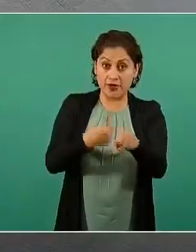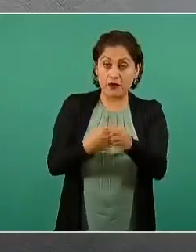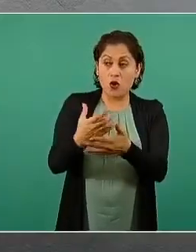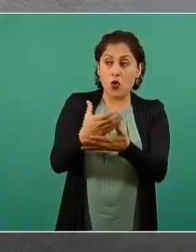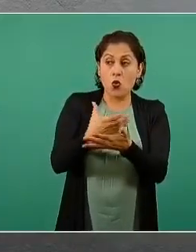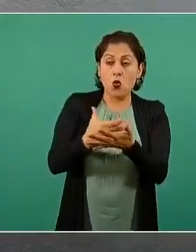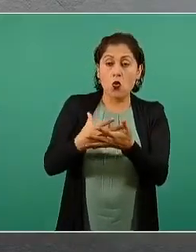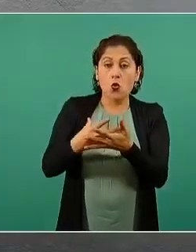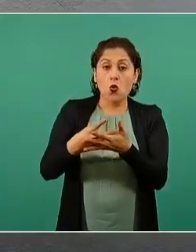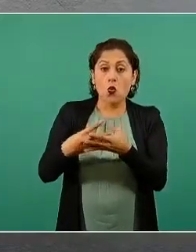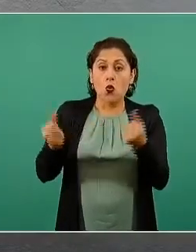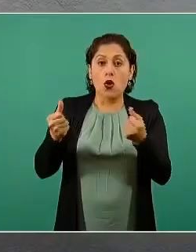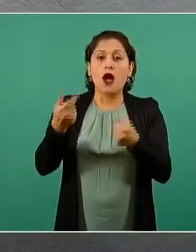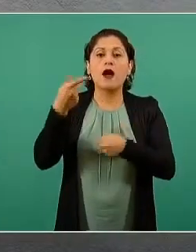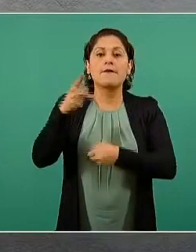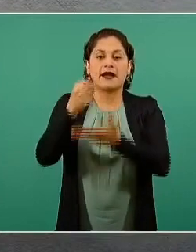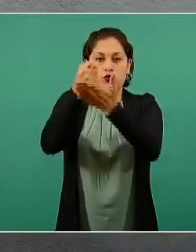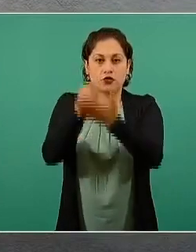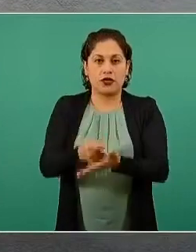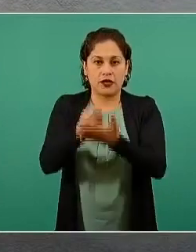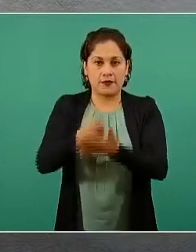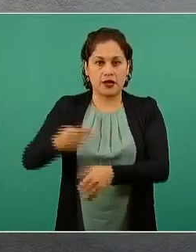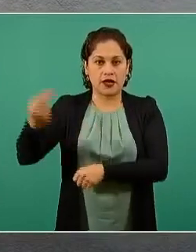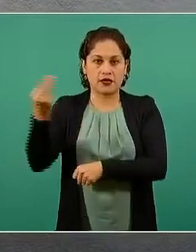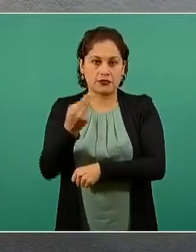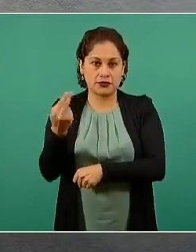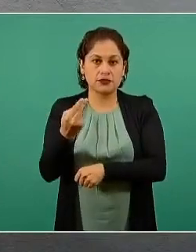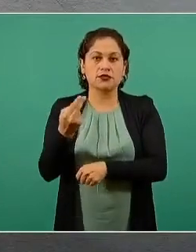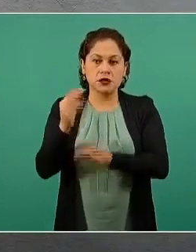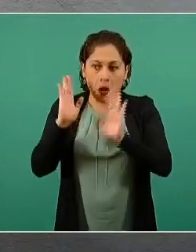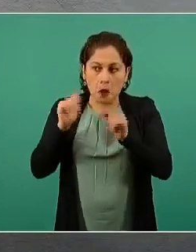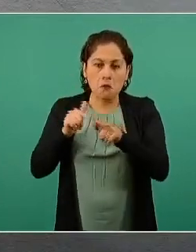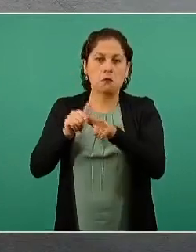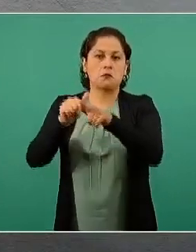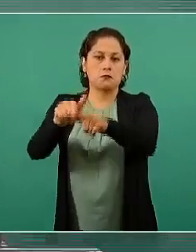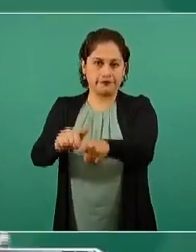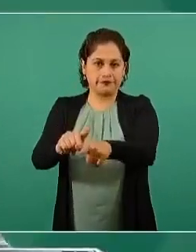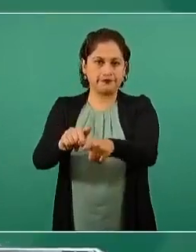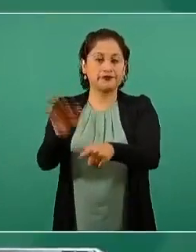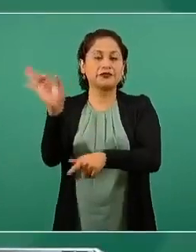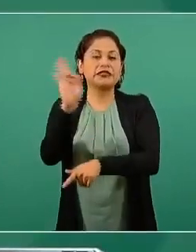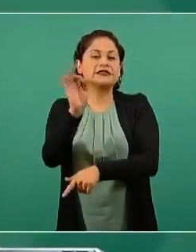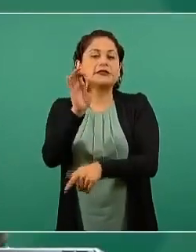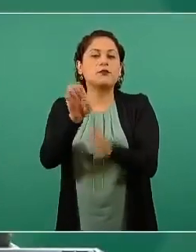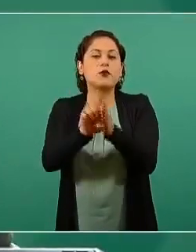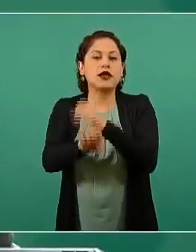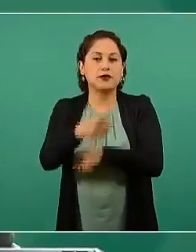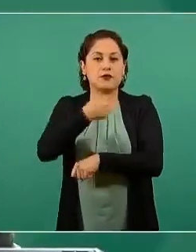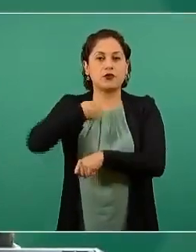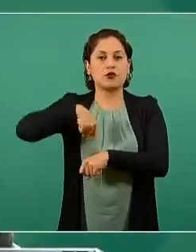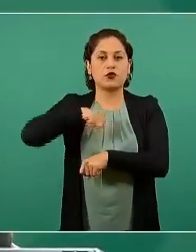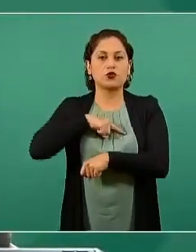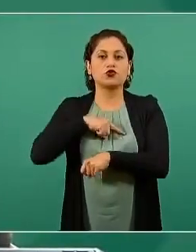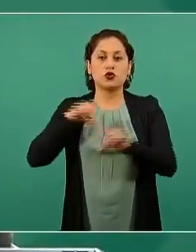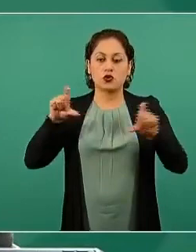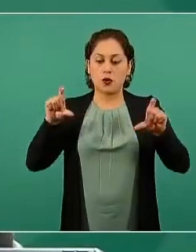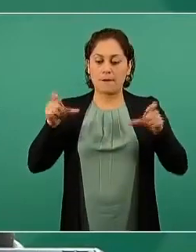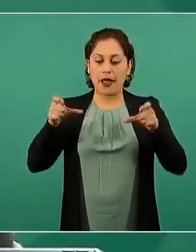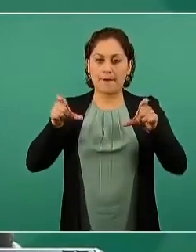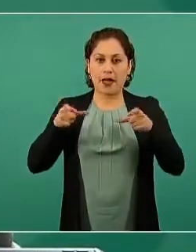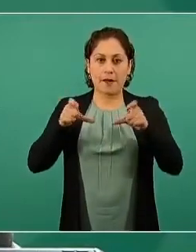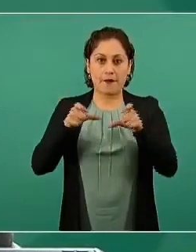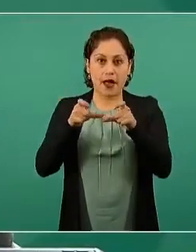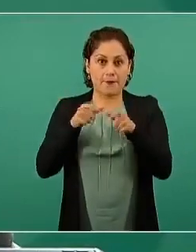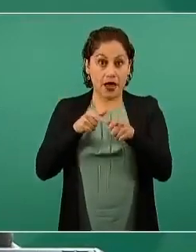si la epidemia continúa bajando, como ha bajado hasta el momento por 18 semanas, y ya estamos en la semana 19 de reducción,